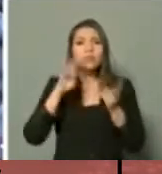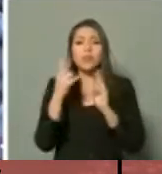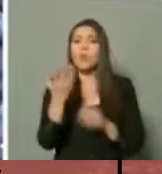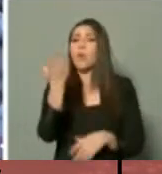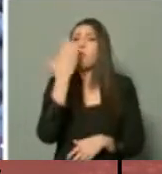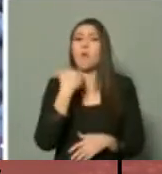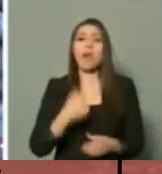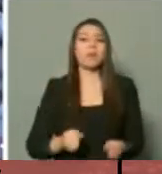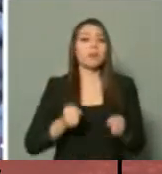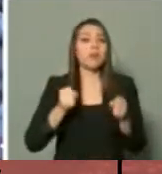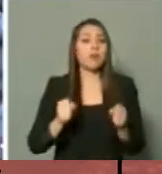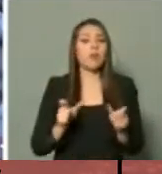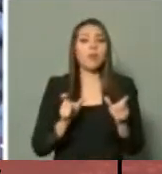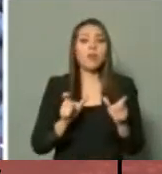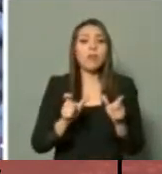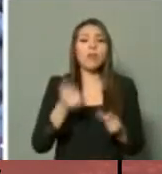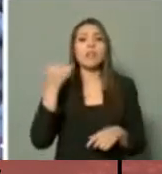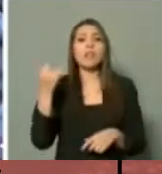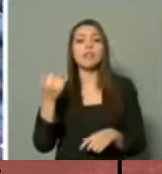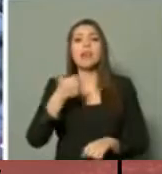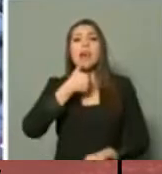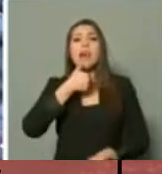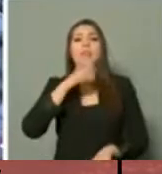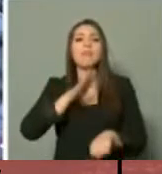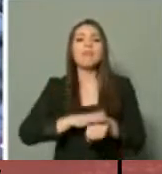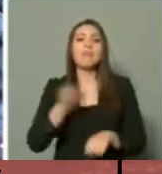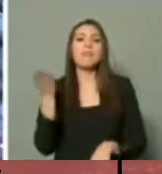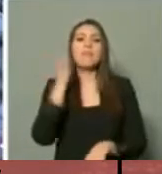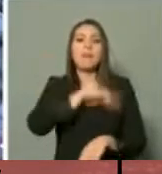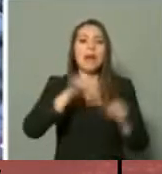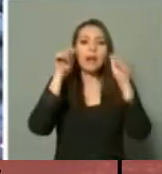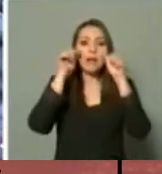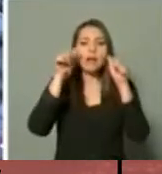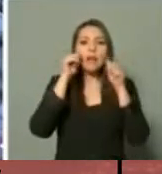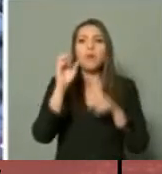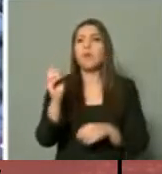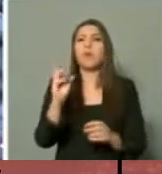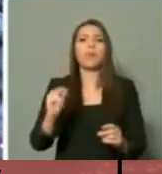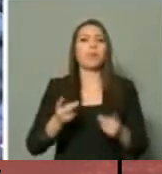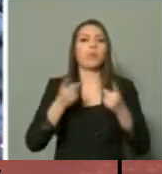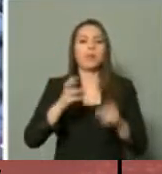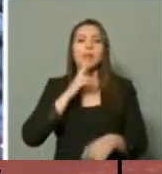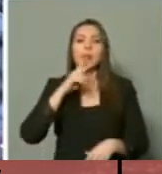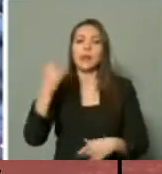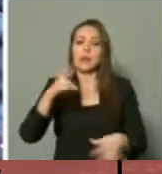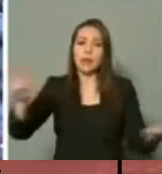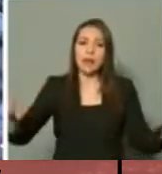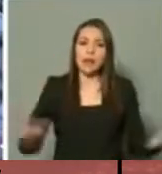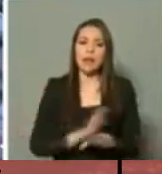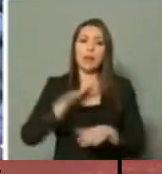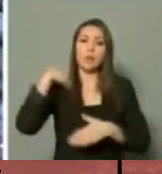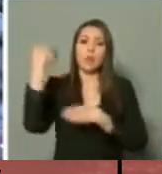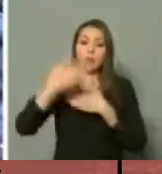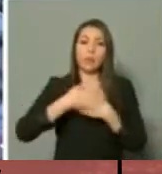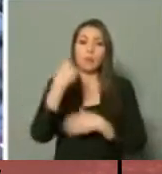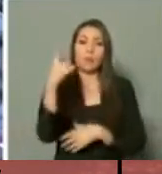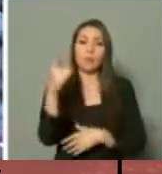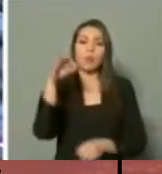del maltrato de la administración y de la no respuesta. Vamos a cambiar eso. Vamos a votar verde este 1 de julio.